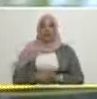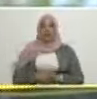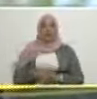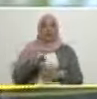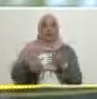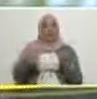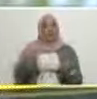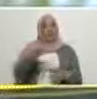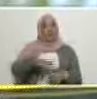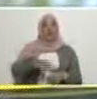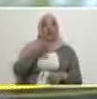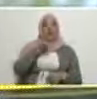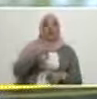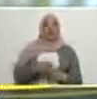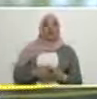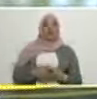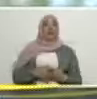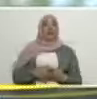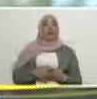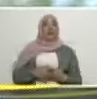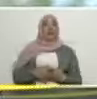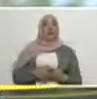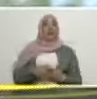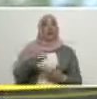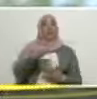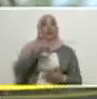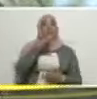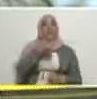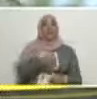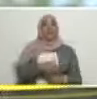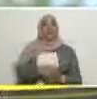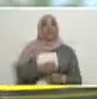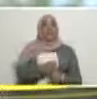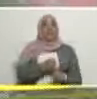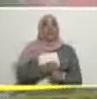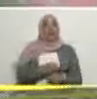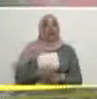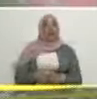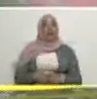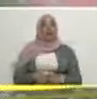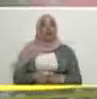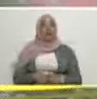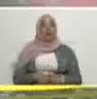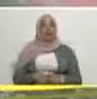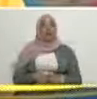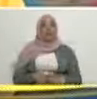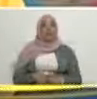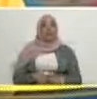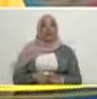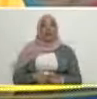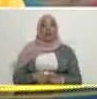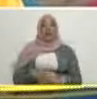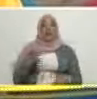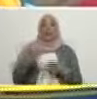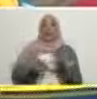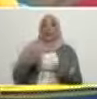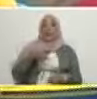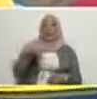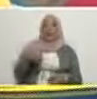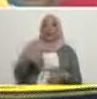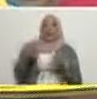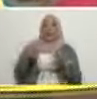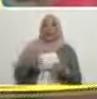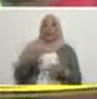deporte, el ambientalismo quieren sumarse. Correcto. Y vamos a hacer, porque te me adelantaste. Ay. Me tuviaste.